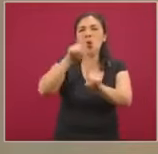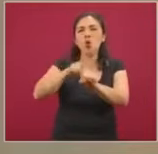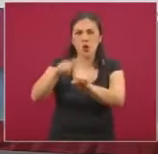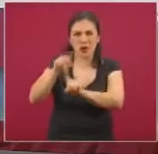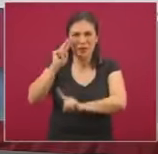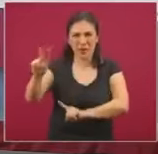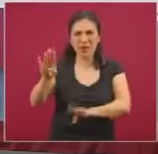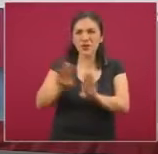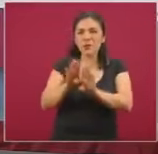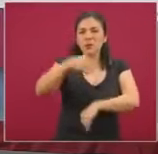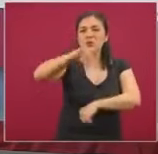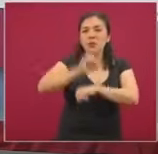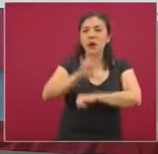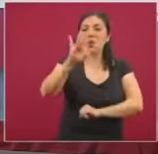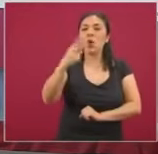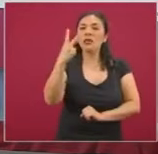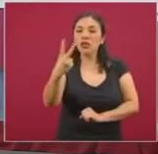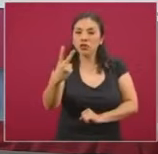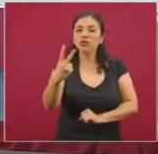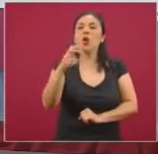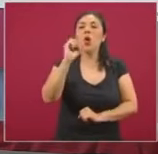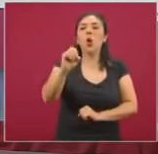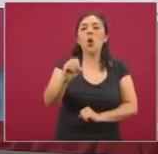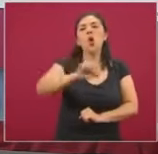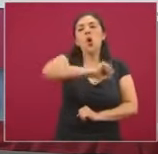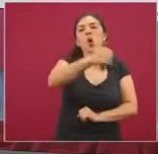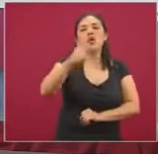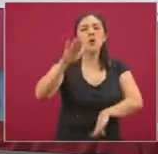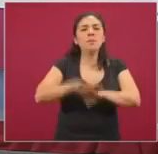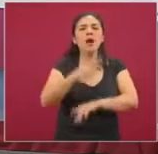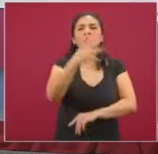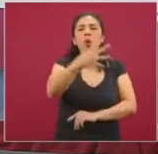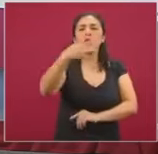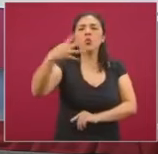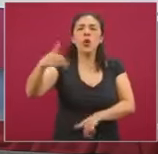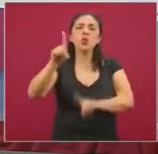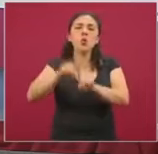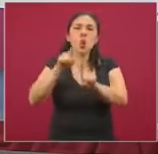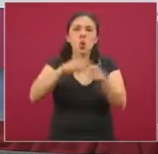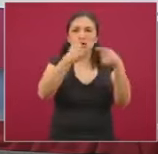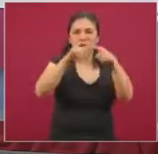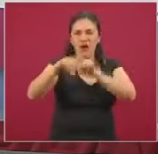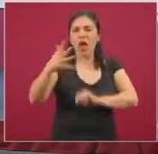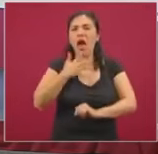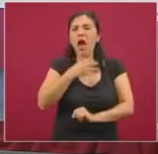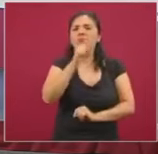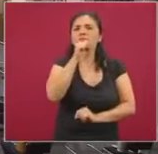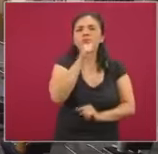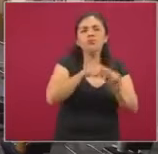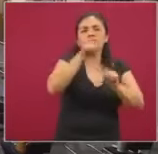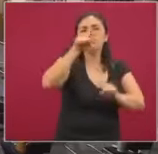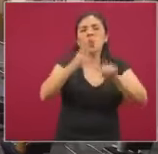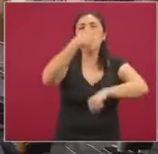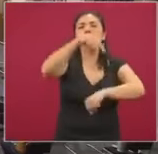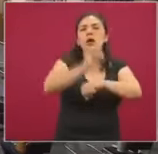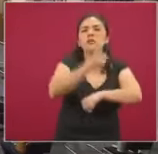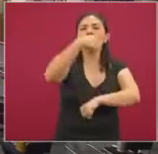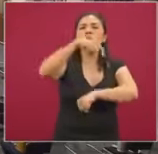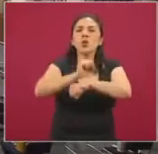la 42, 4 colores en el caso de todas las demás, se encuentran distribuidas por semana